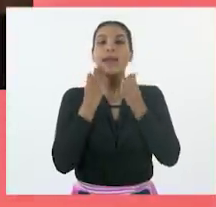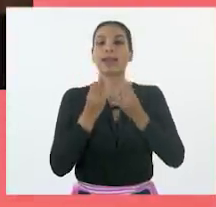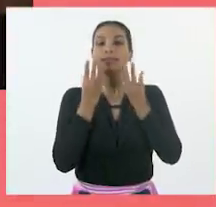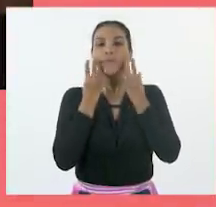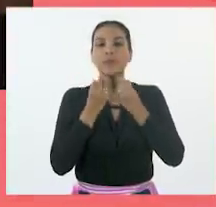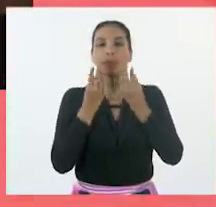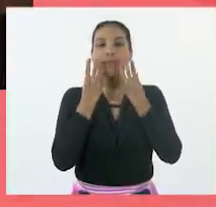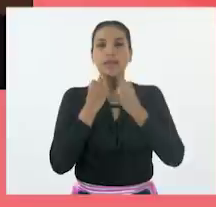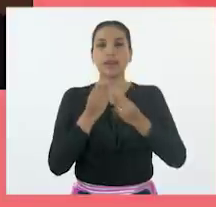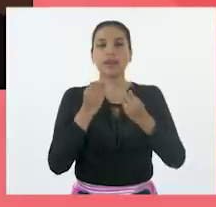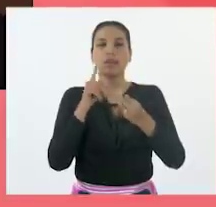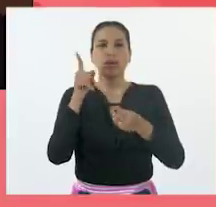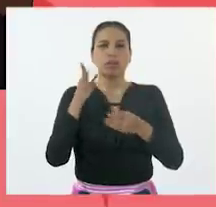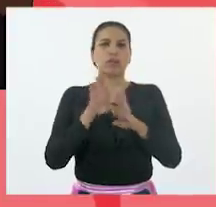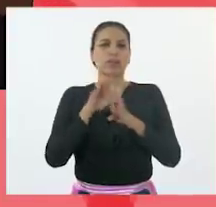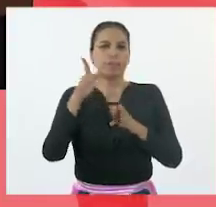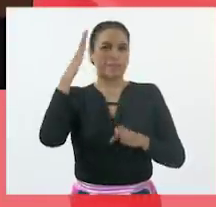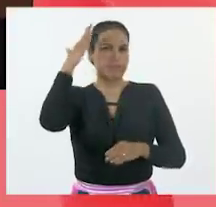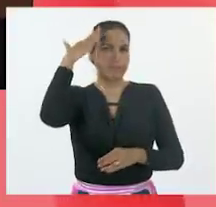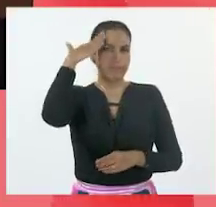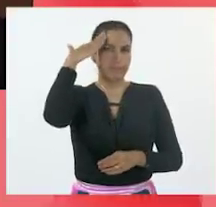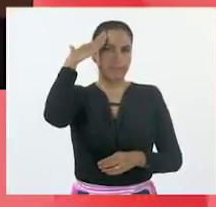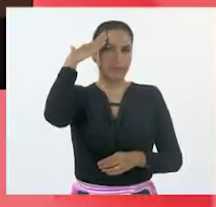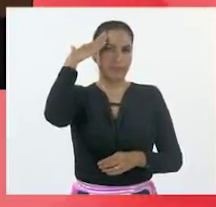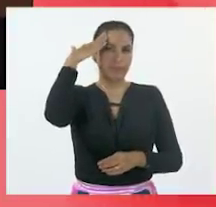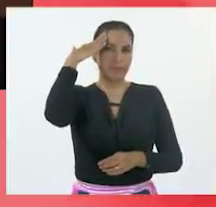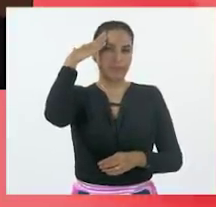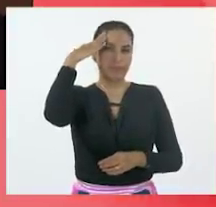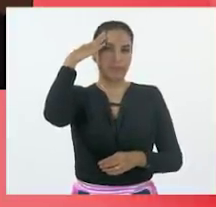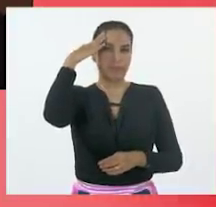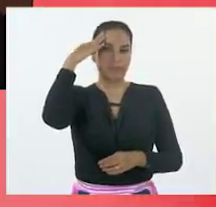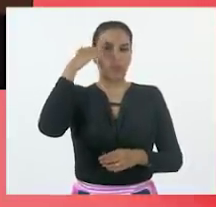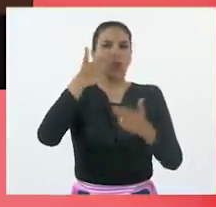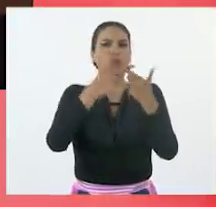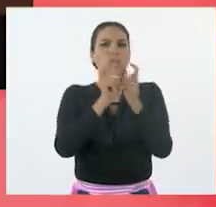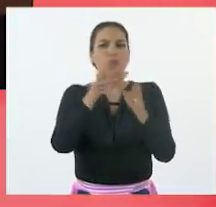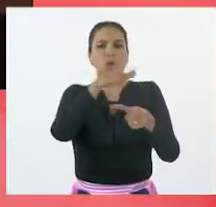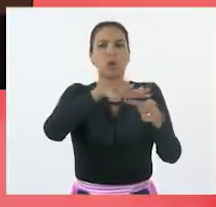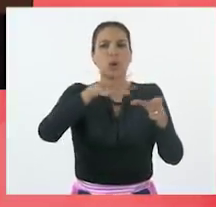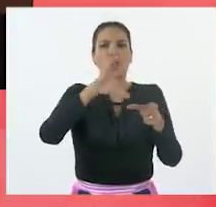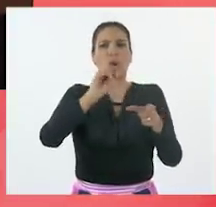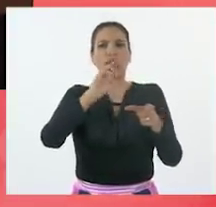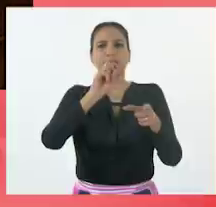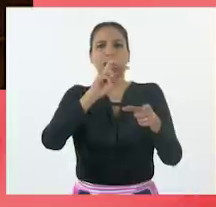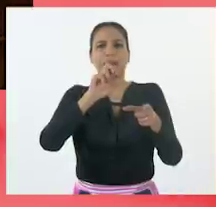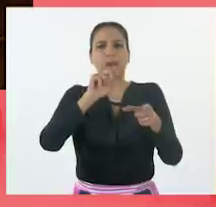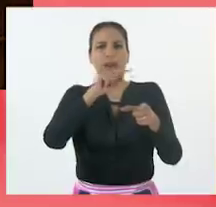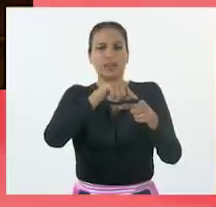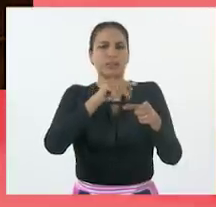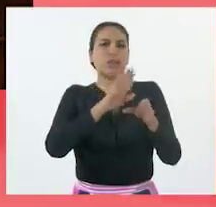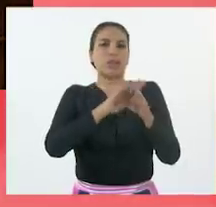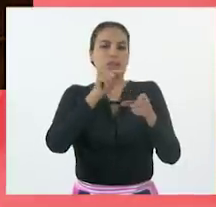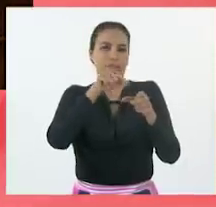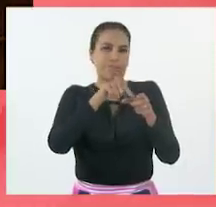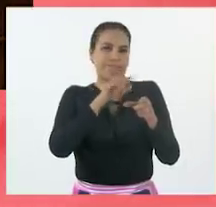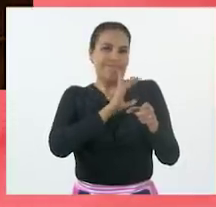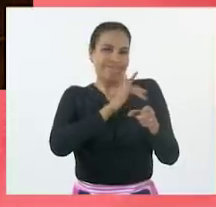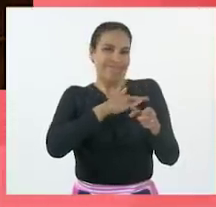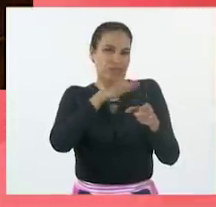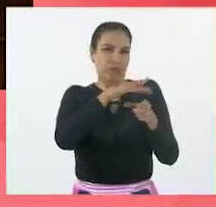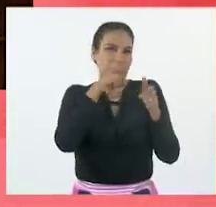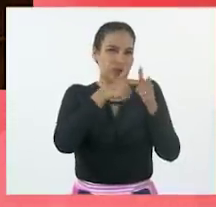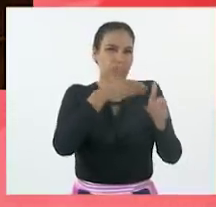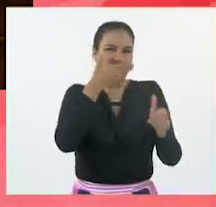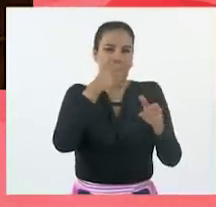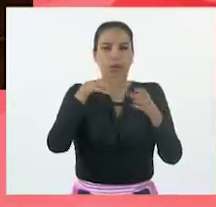Maximiliano jugaba el papel de cabecilla de los ultraconservadores, pero él era liberal. Y Juárez, que